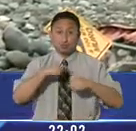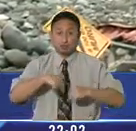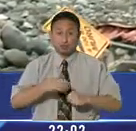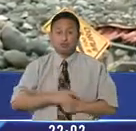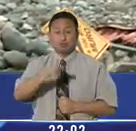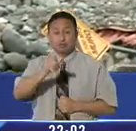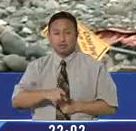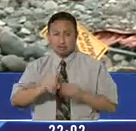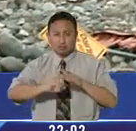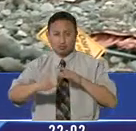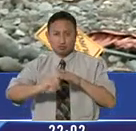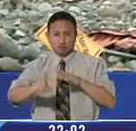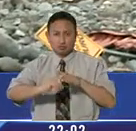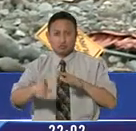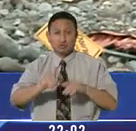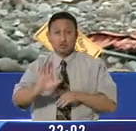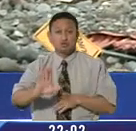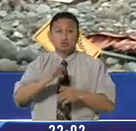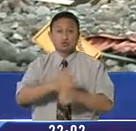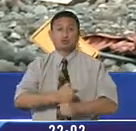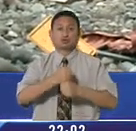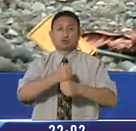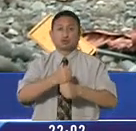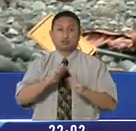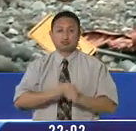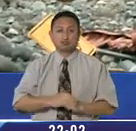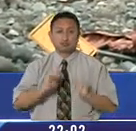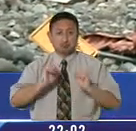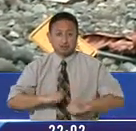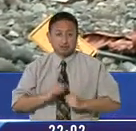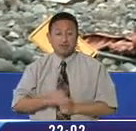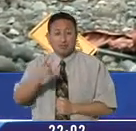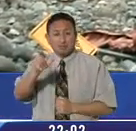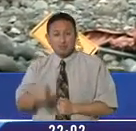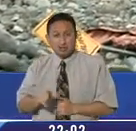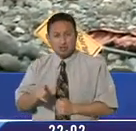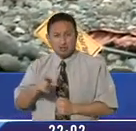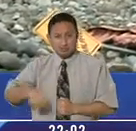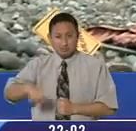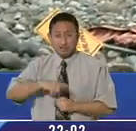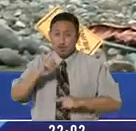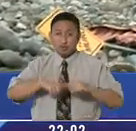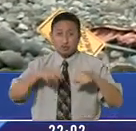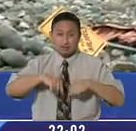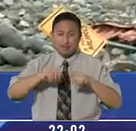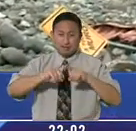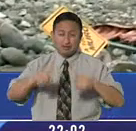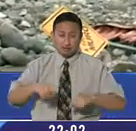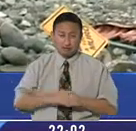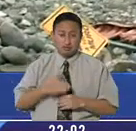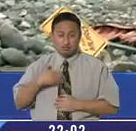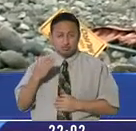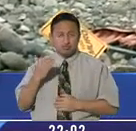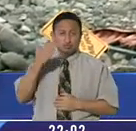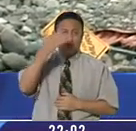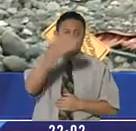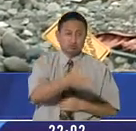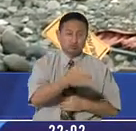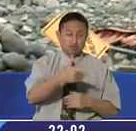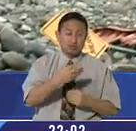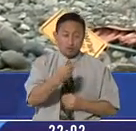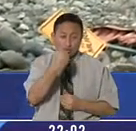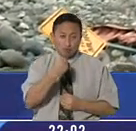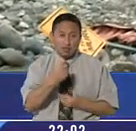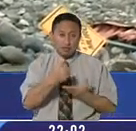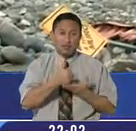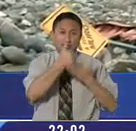de la población, la seguridad de la población, tratar de llegar a la población que no se puede por diferentes medios, con víveres,